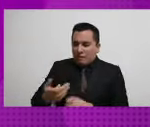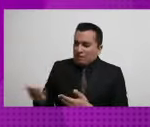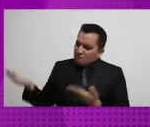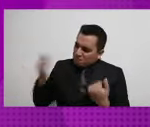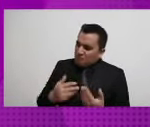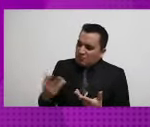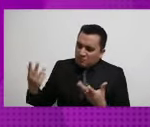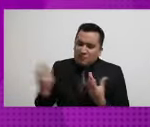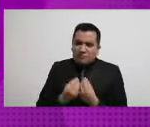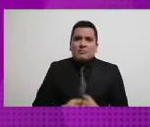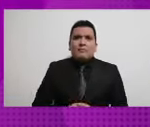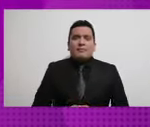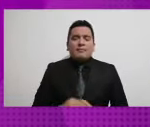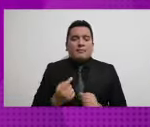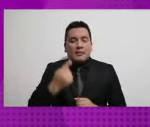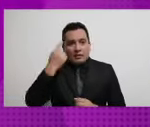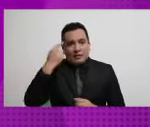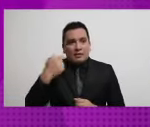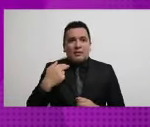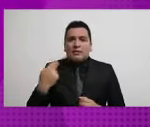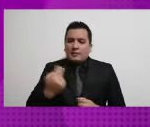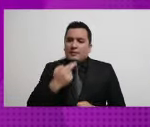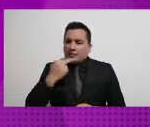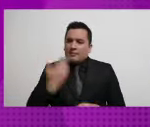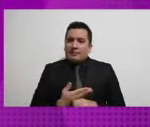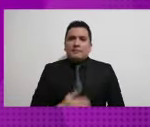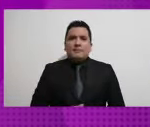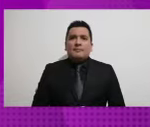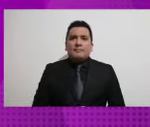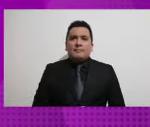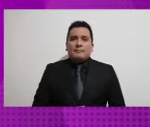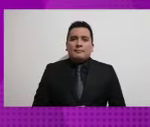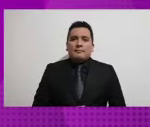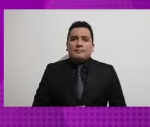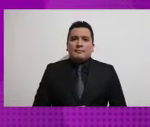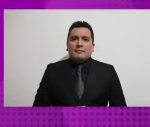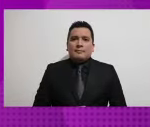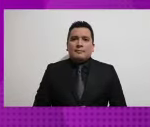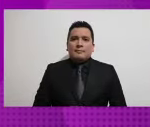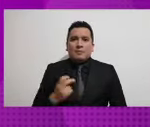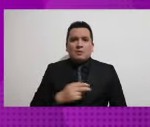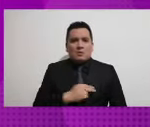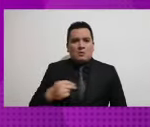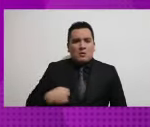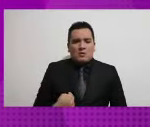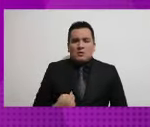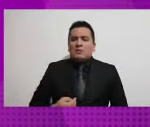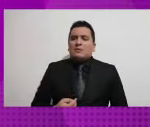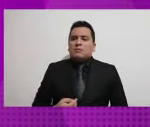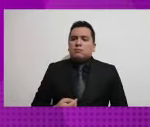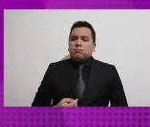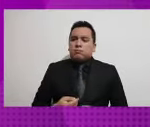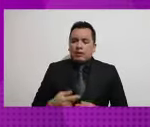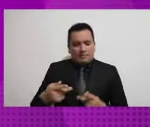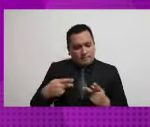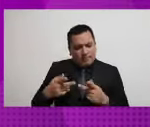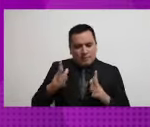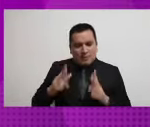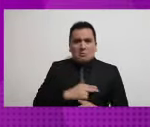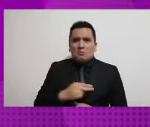que hay que tener responsabilidad. Entonces, nosotros estamos preparados para contar el